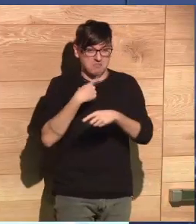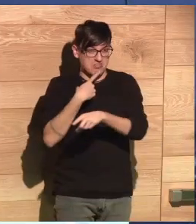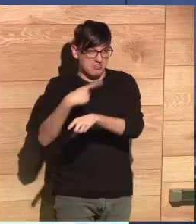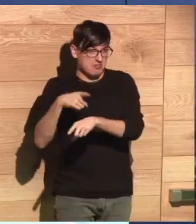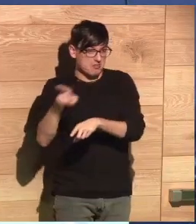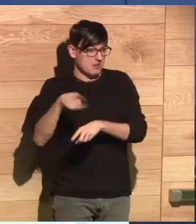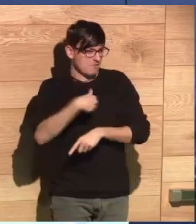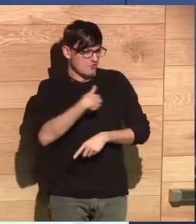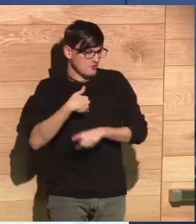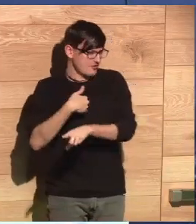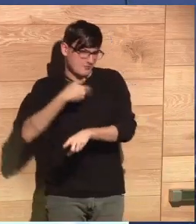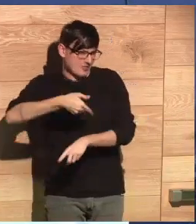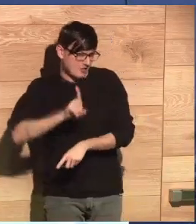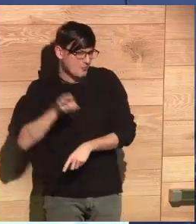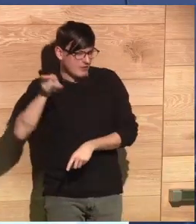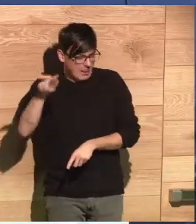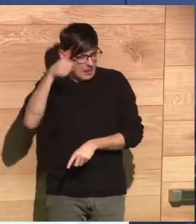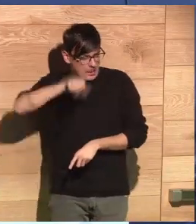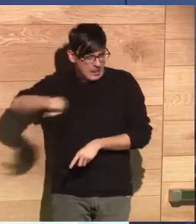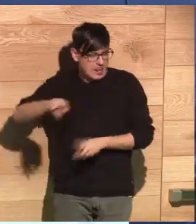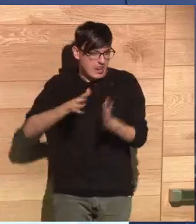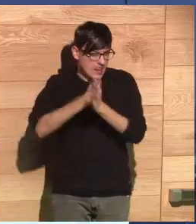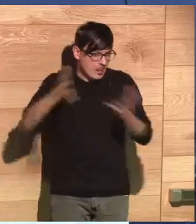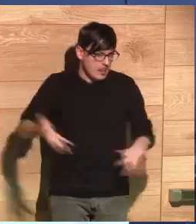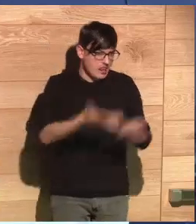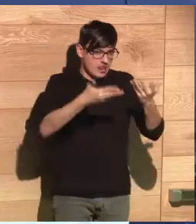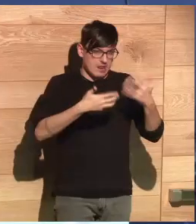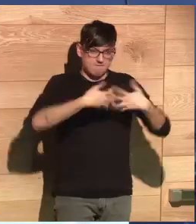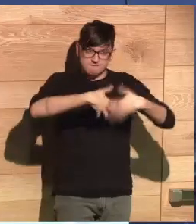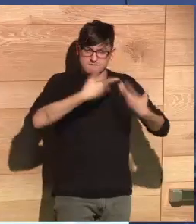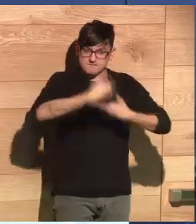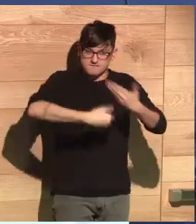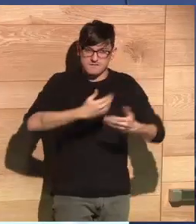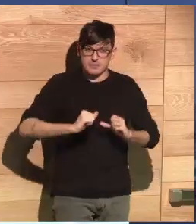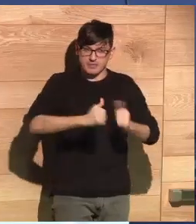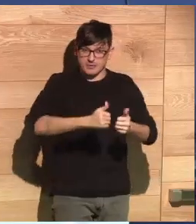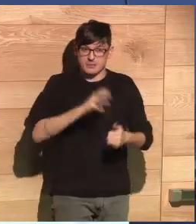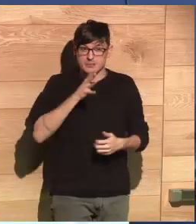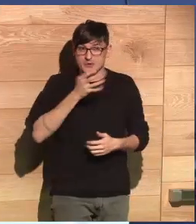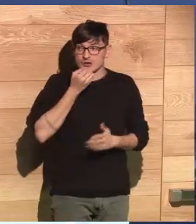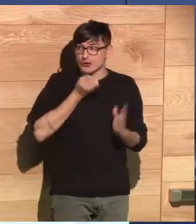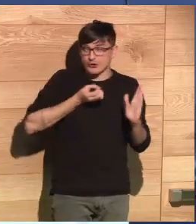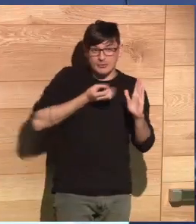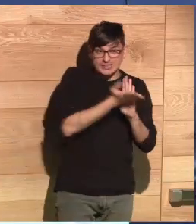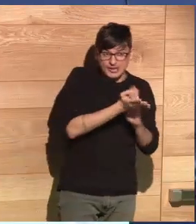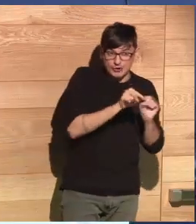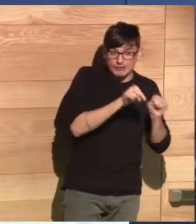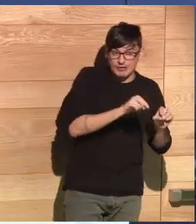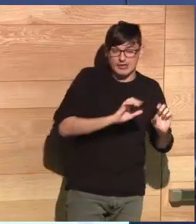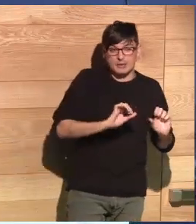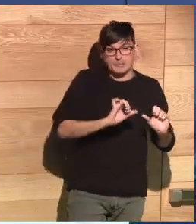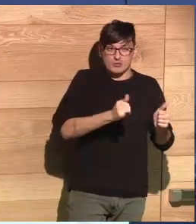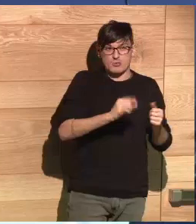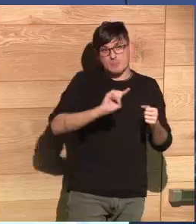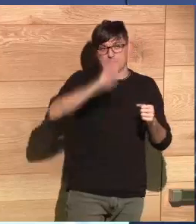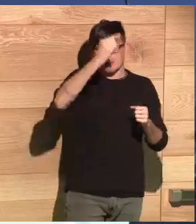que sí, él nos ha empujado, ha puesto su maquinaria a funcionar para ayudarnos en esto, porque de aquel comentario surgió una primera lista